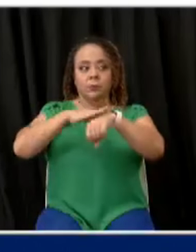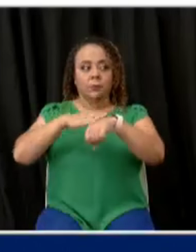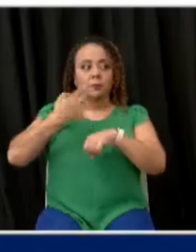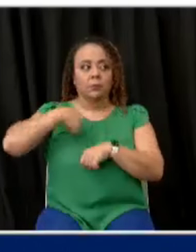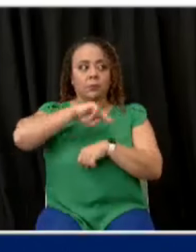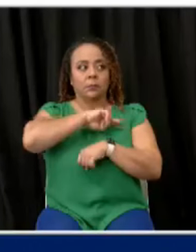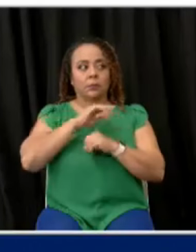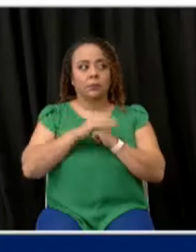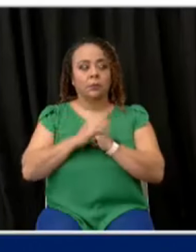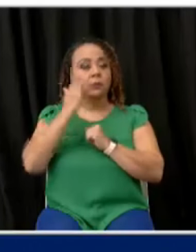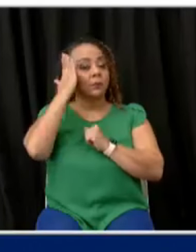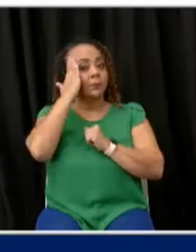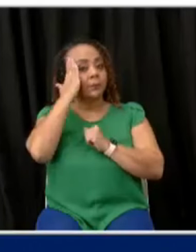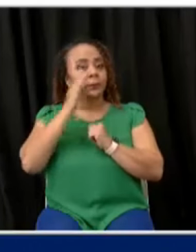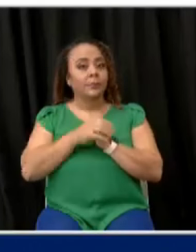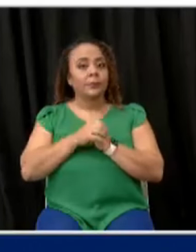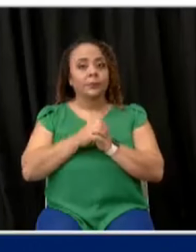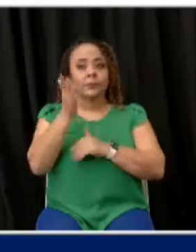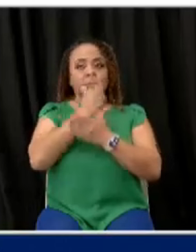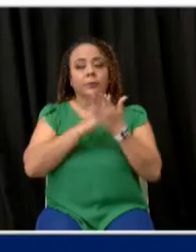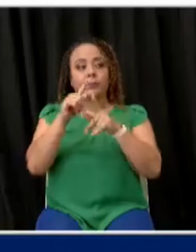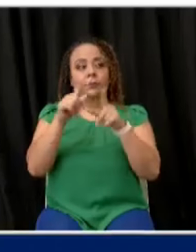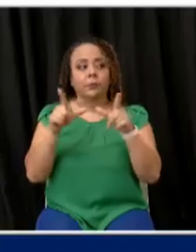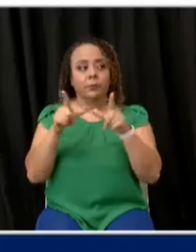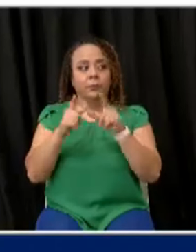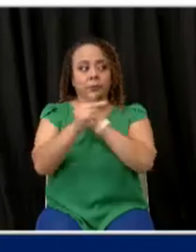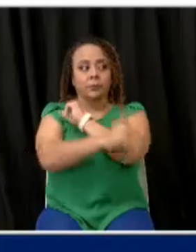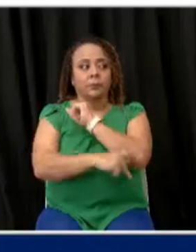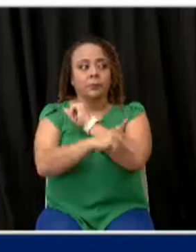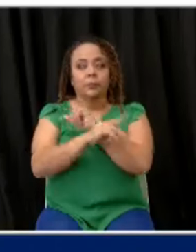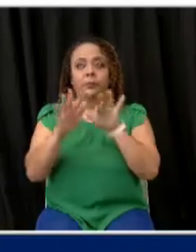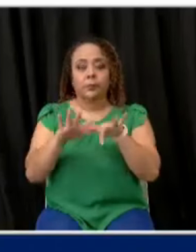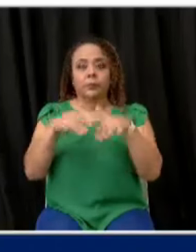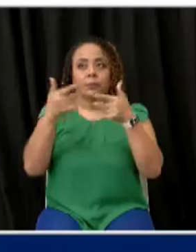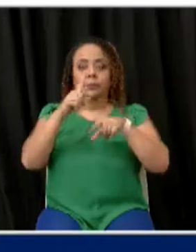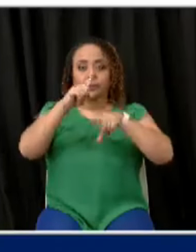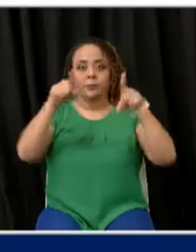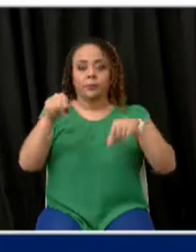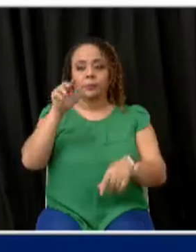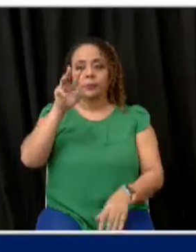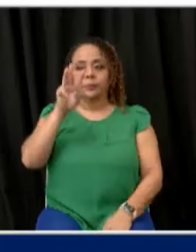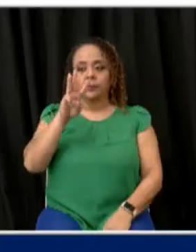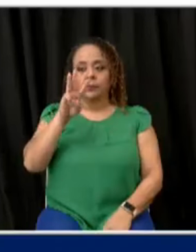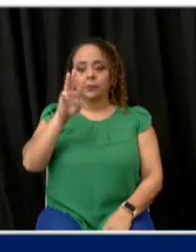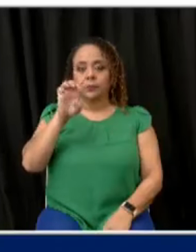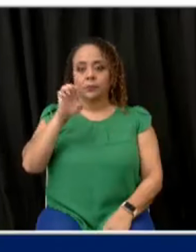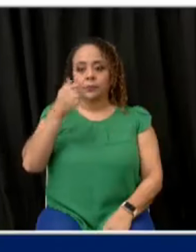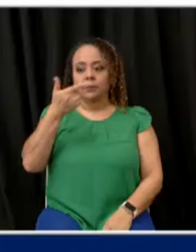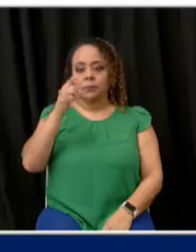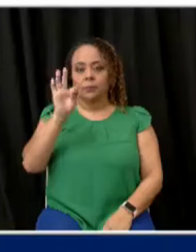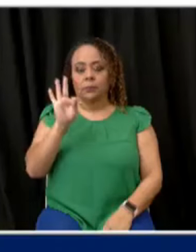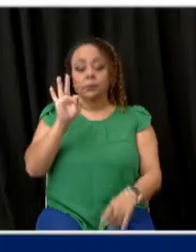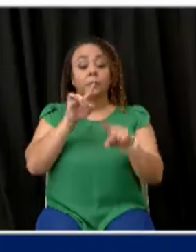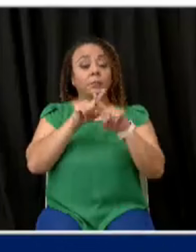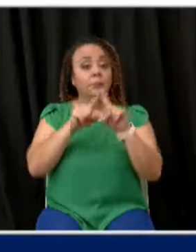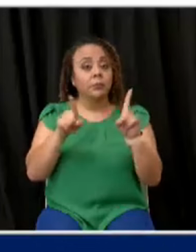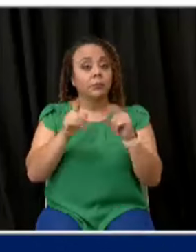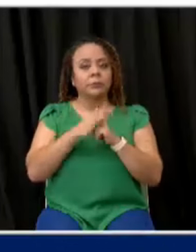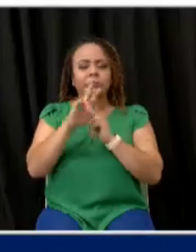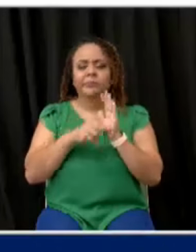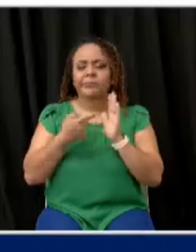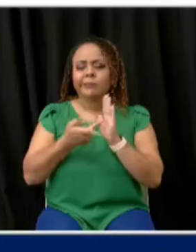nosotros conocer en ciertas partes del país cómo está el índice WGT. Pero no es otra cosa